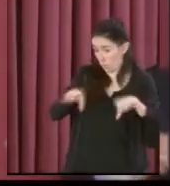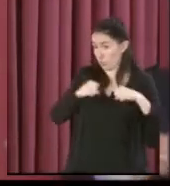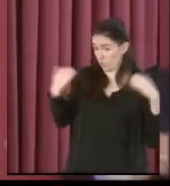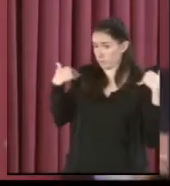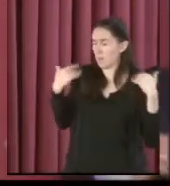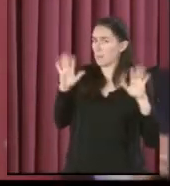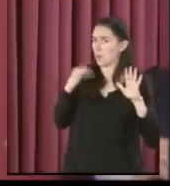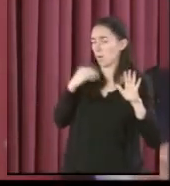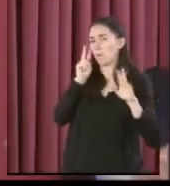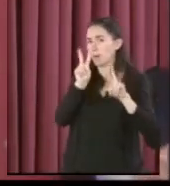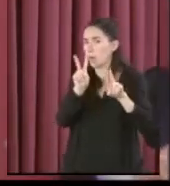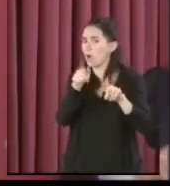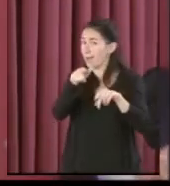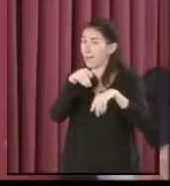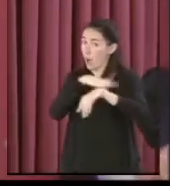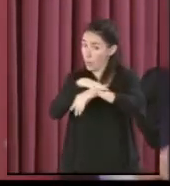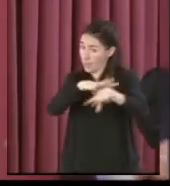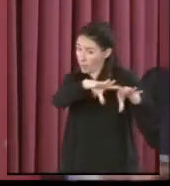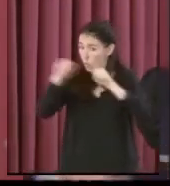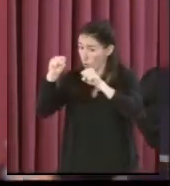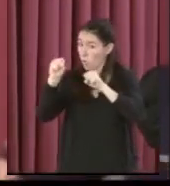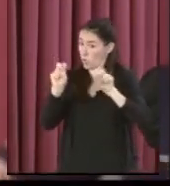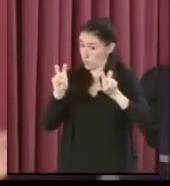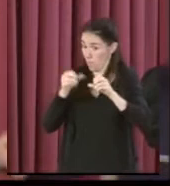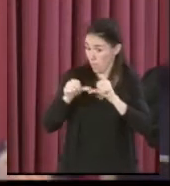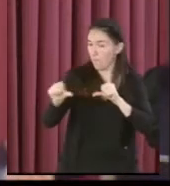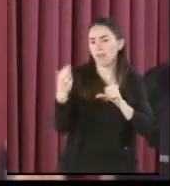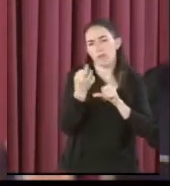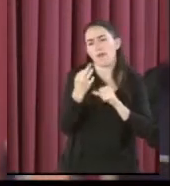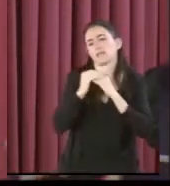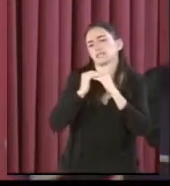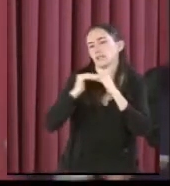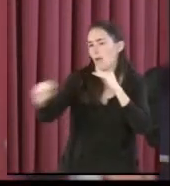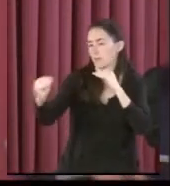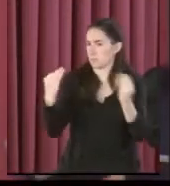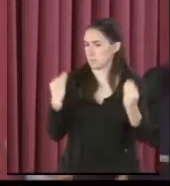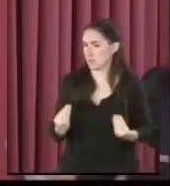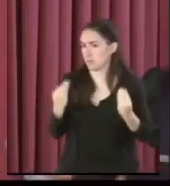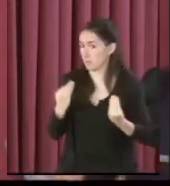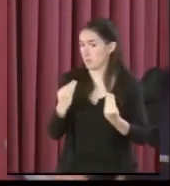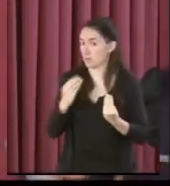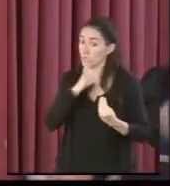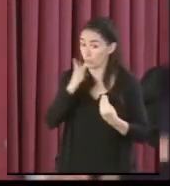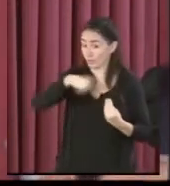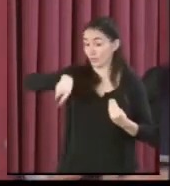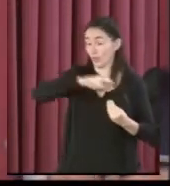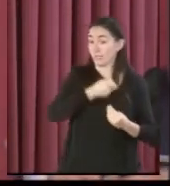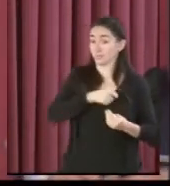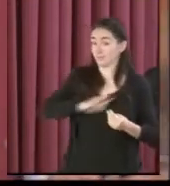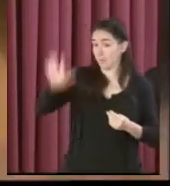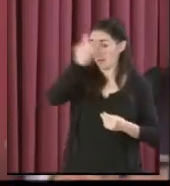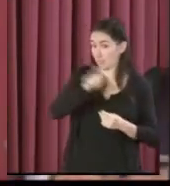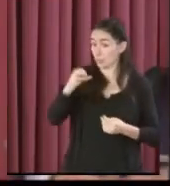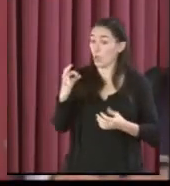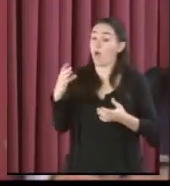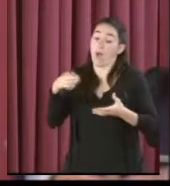garantías también de estabilidad, para lo cual todos deberán estar a la altura de lo que los españoles y, por tanto, los logroñeses